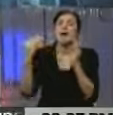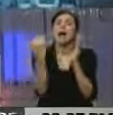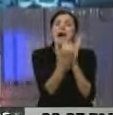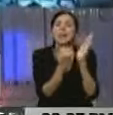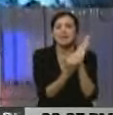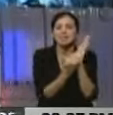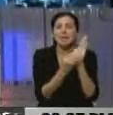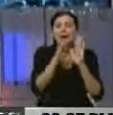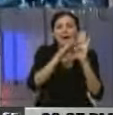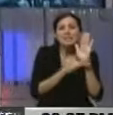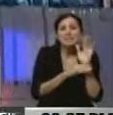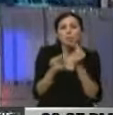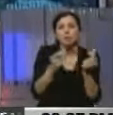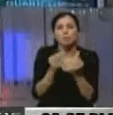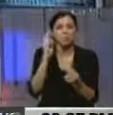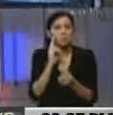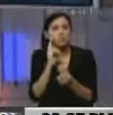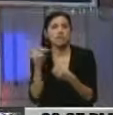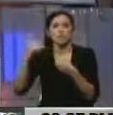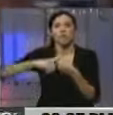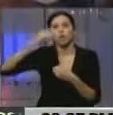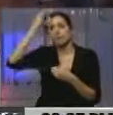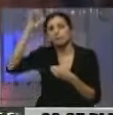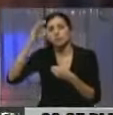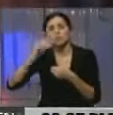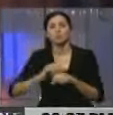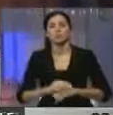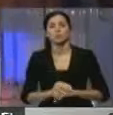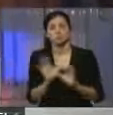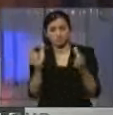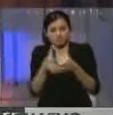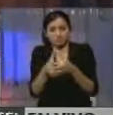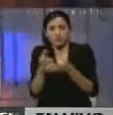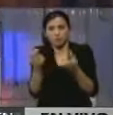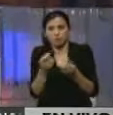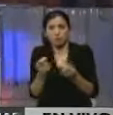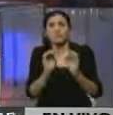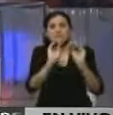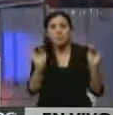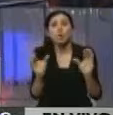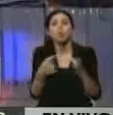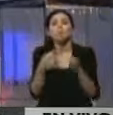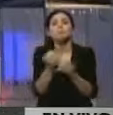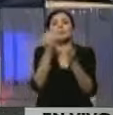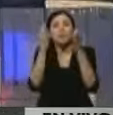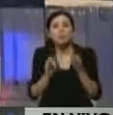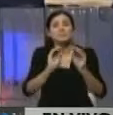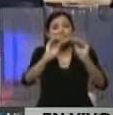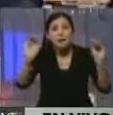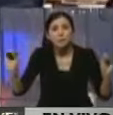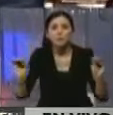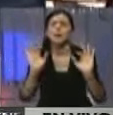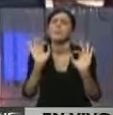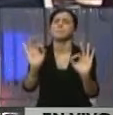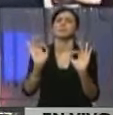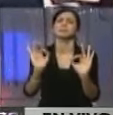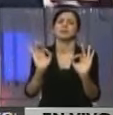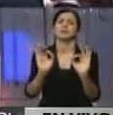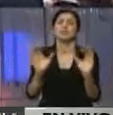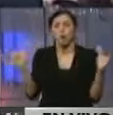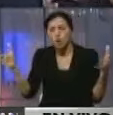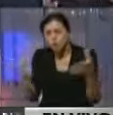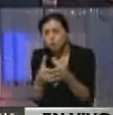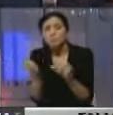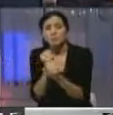bolivariana, incorporados en el Consejo Nacional de la Economía. Y un llamado a la clase obrera, en especial a la clase